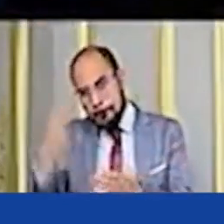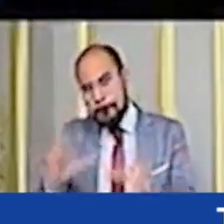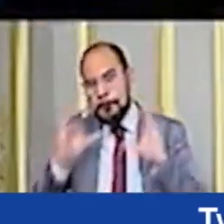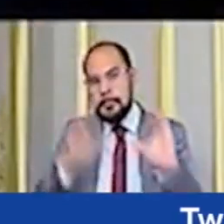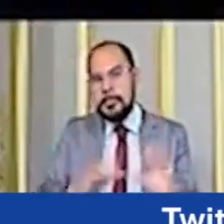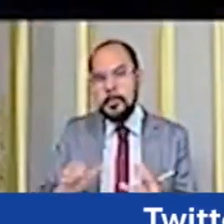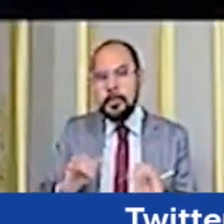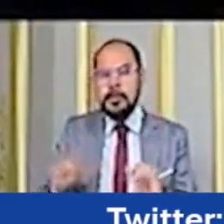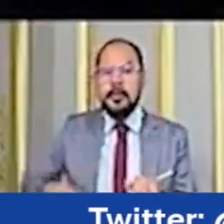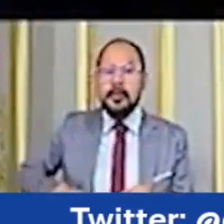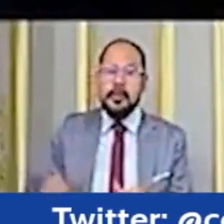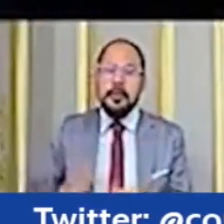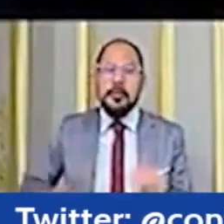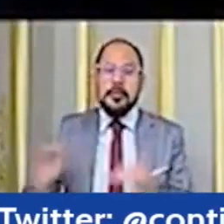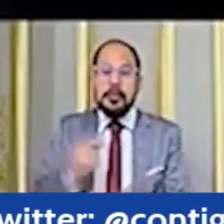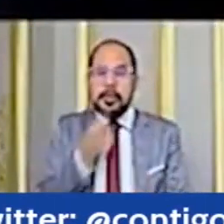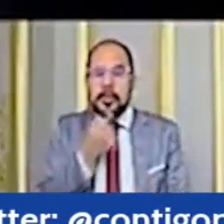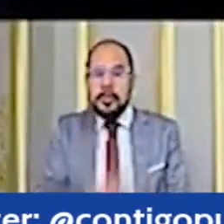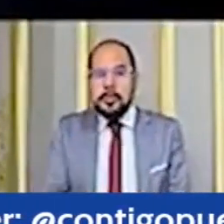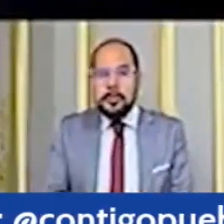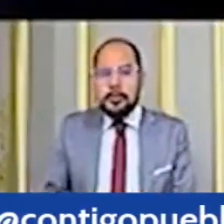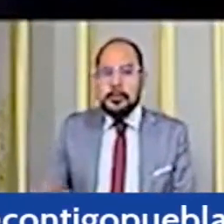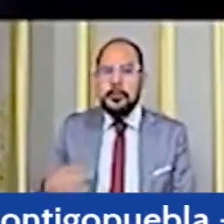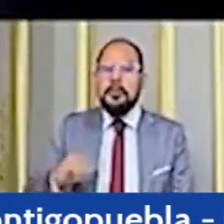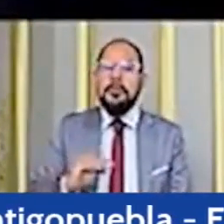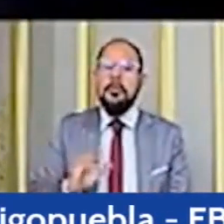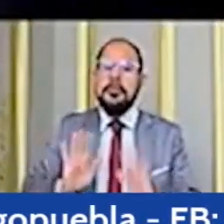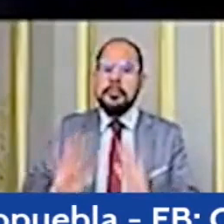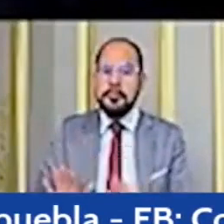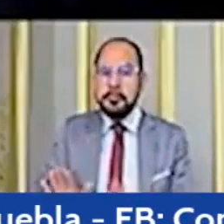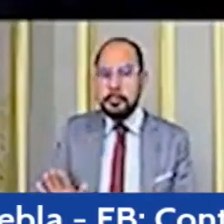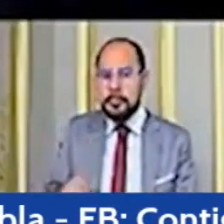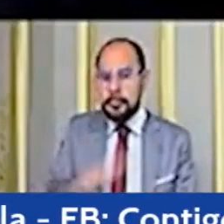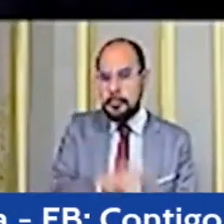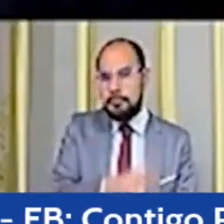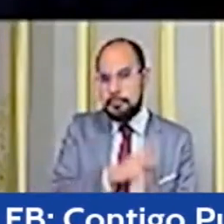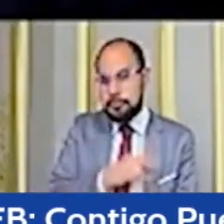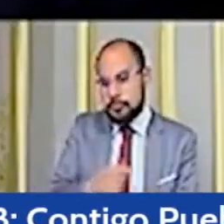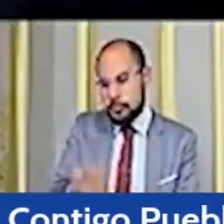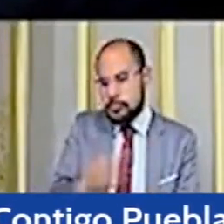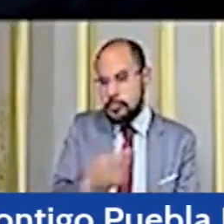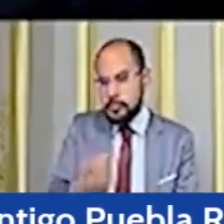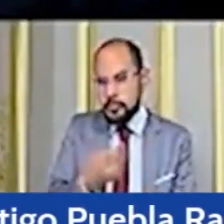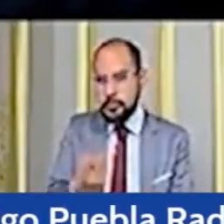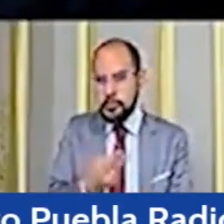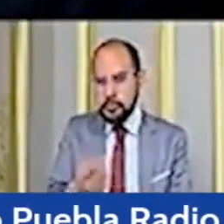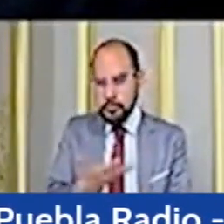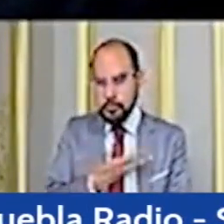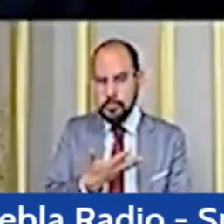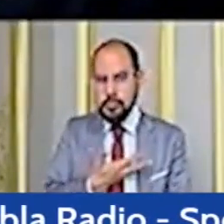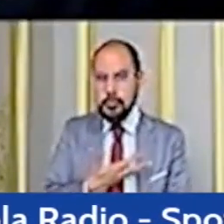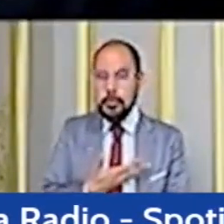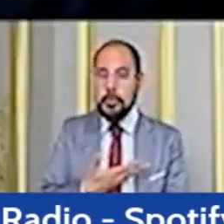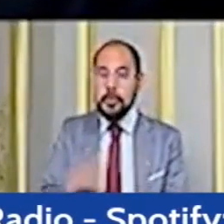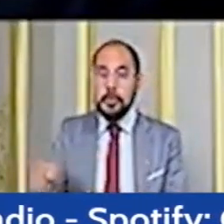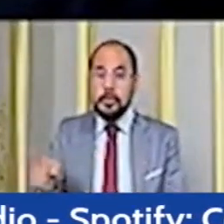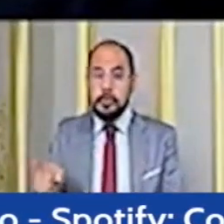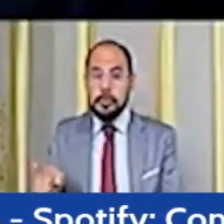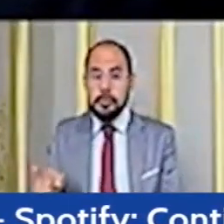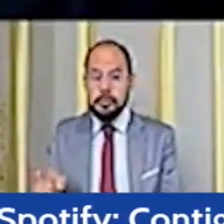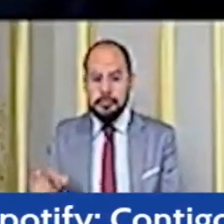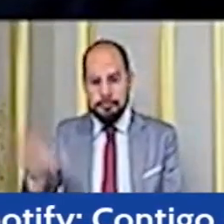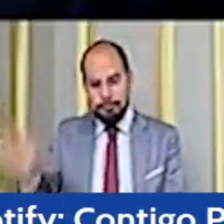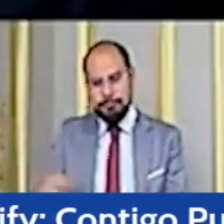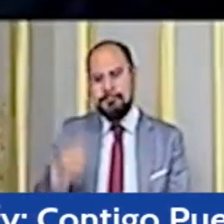interés superior del menor. Al suspender la patria potestad de los hijos en común del agresor con la víctima, desde el momento del auto de